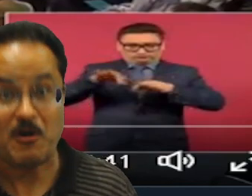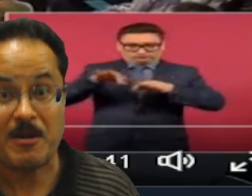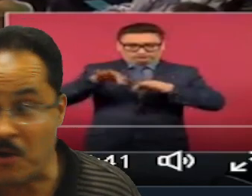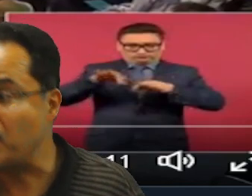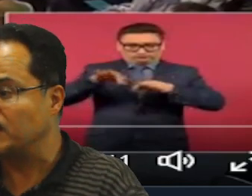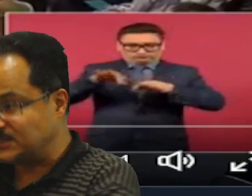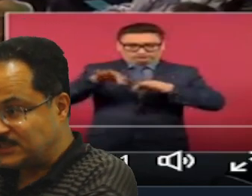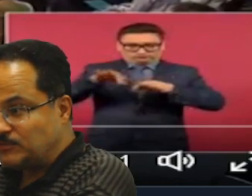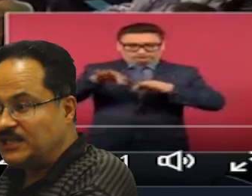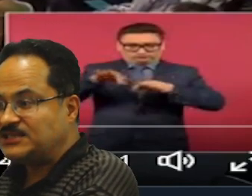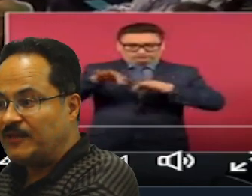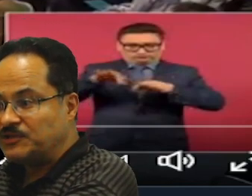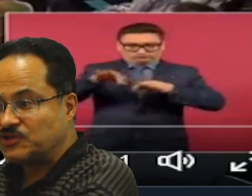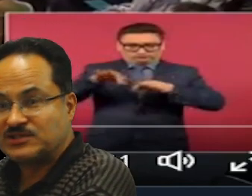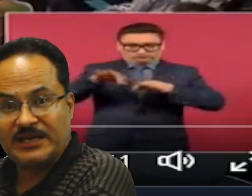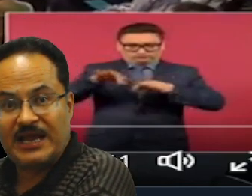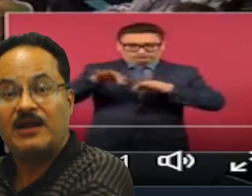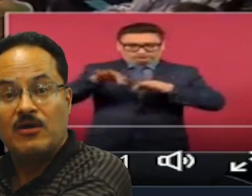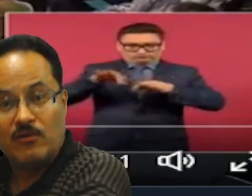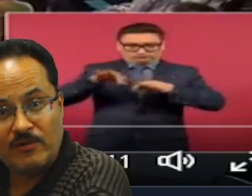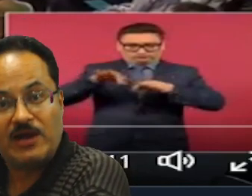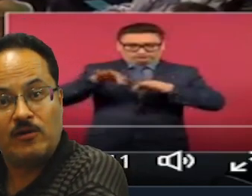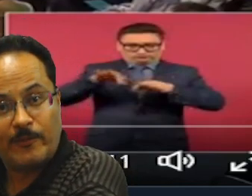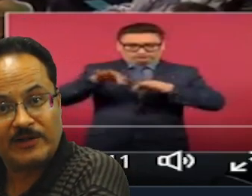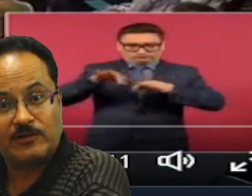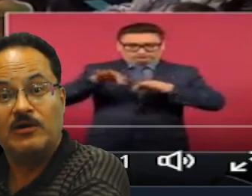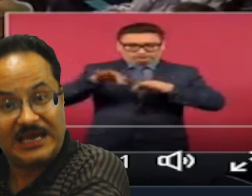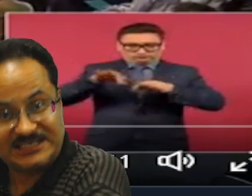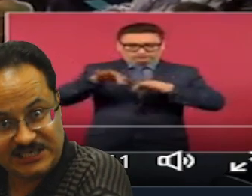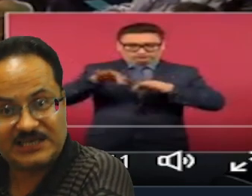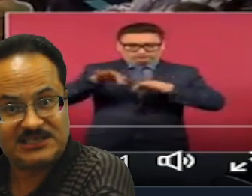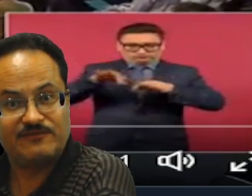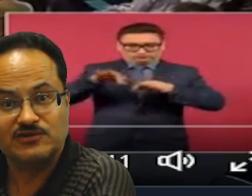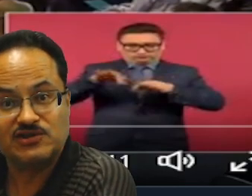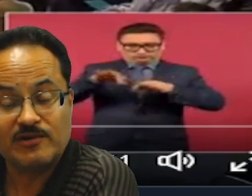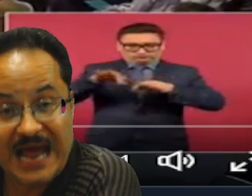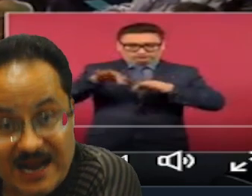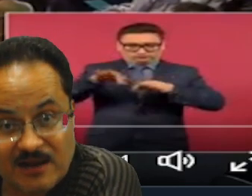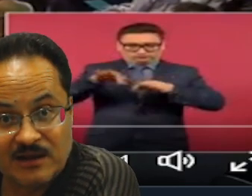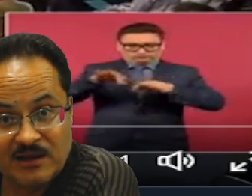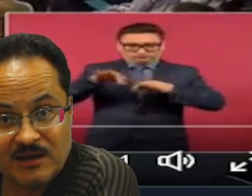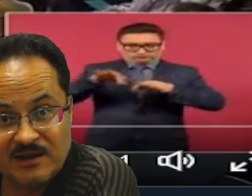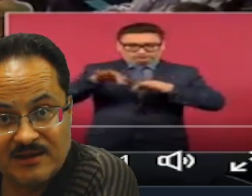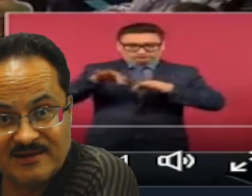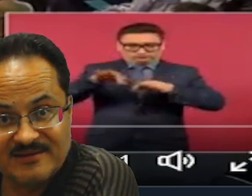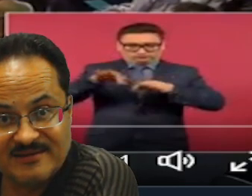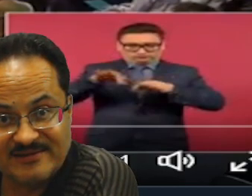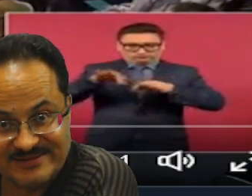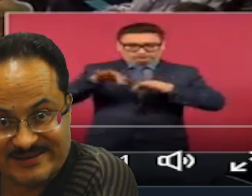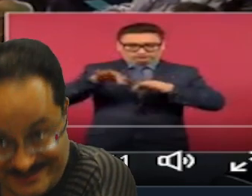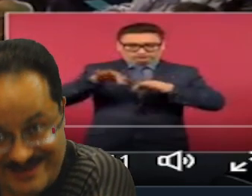del pueblo se está utilizando en sostener un aeropuerto que sigue sin funcionar